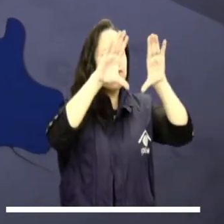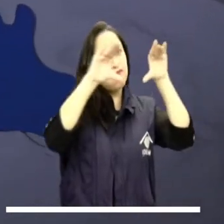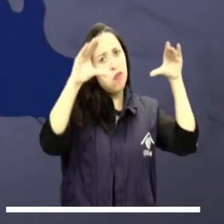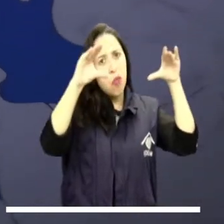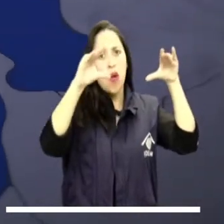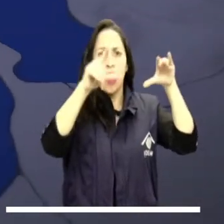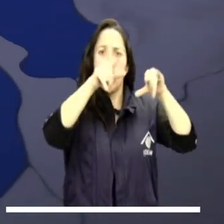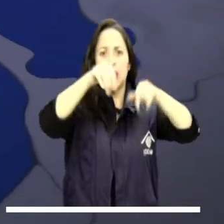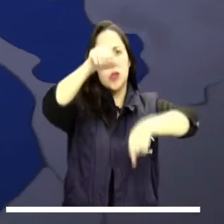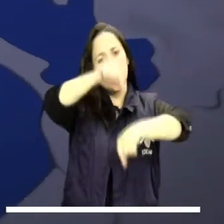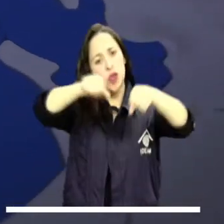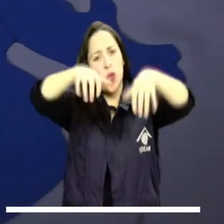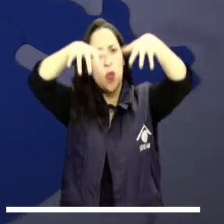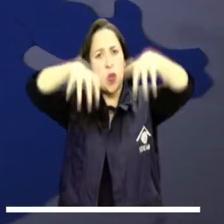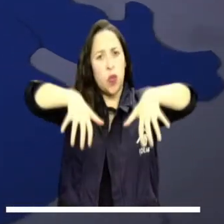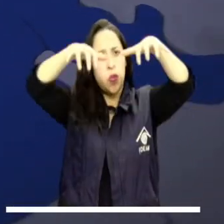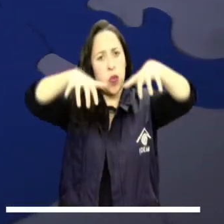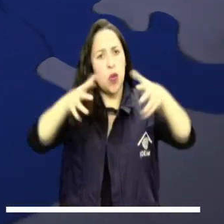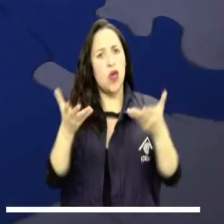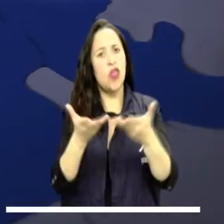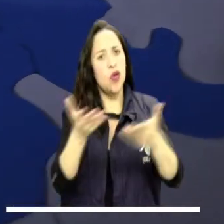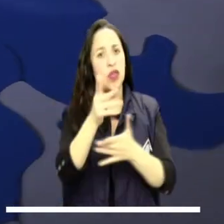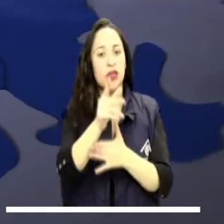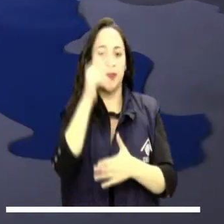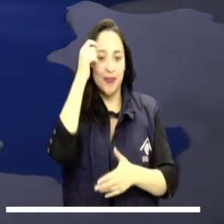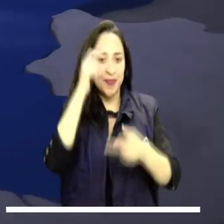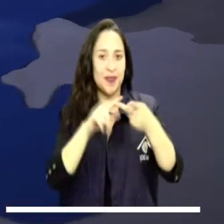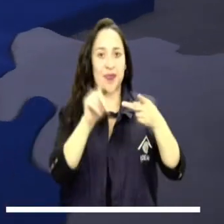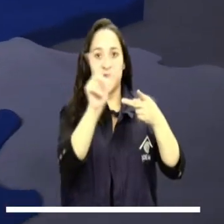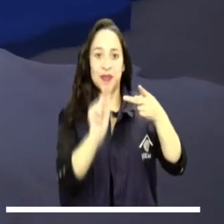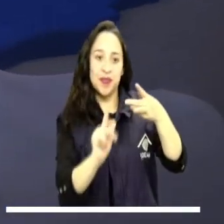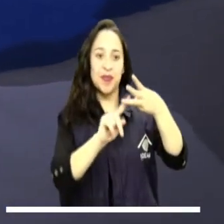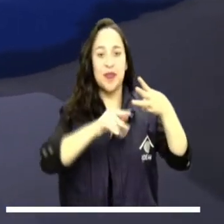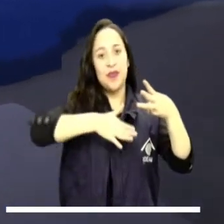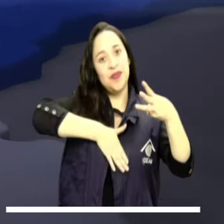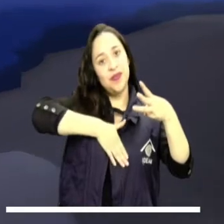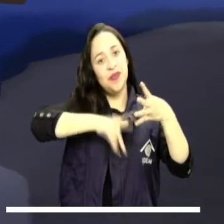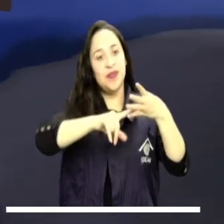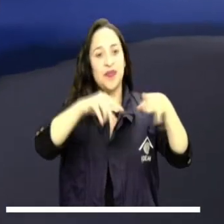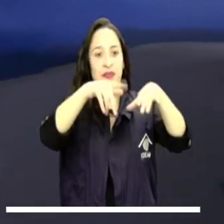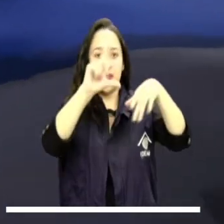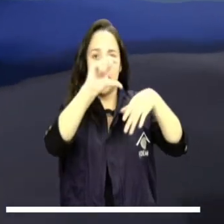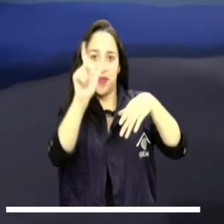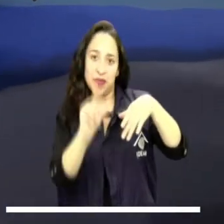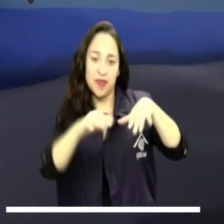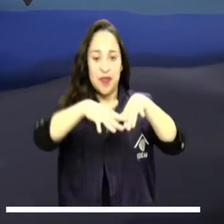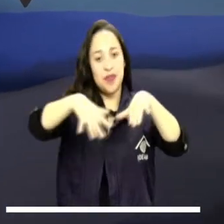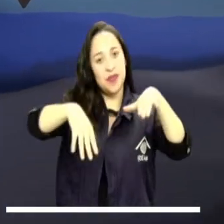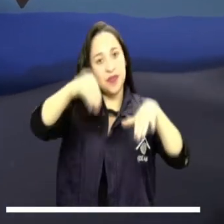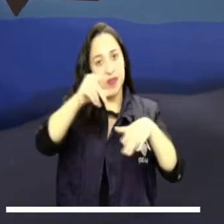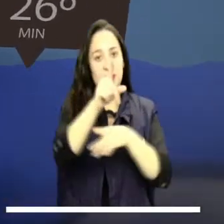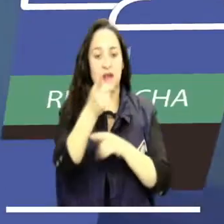por lo que es posible recibir lluvias sobre Córdoba, Sucre, Bolívar, Cesar, sur de Magdalena y La Guajira.